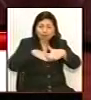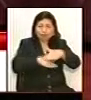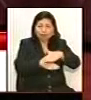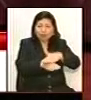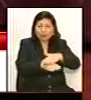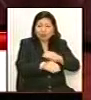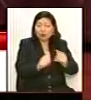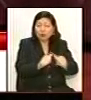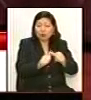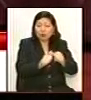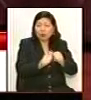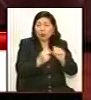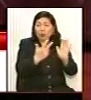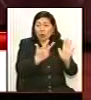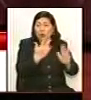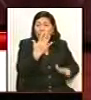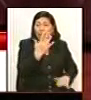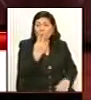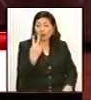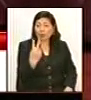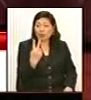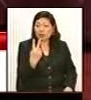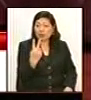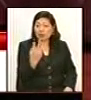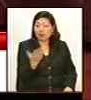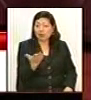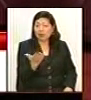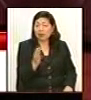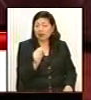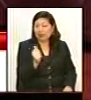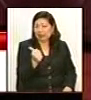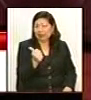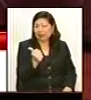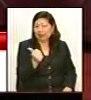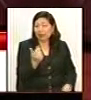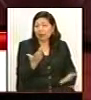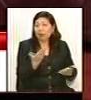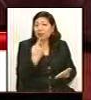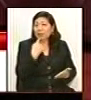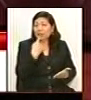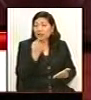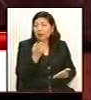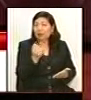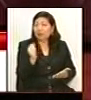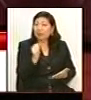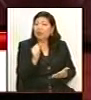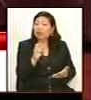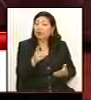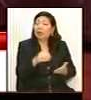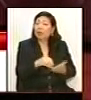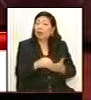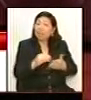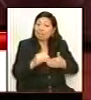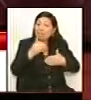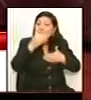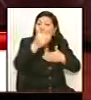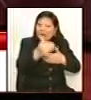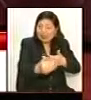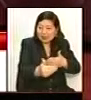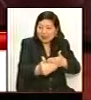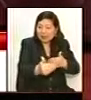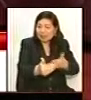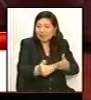de la número, la cantidad de la 852, casi de partir de ahí, donde dice sedación, hacia adelante hay una